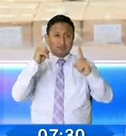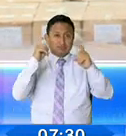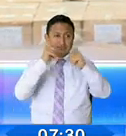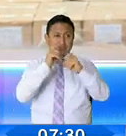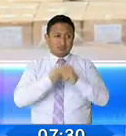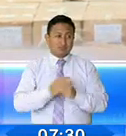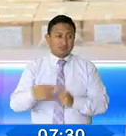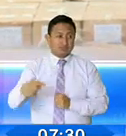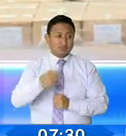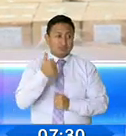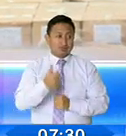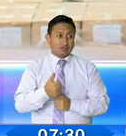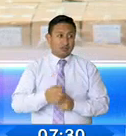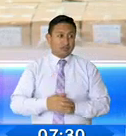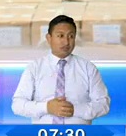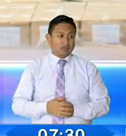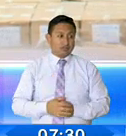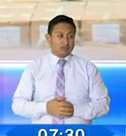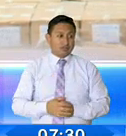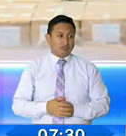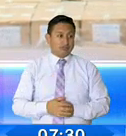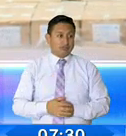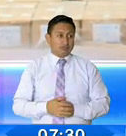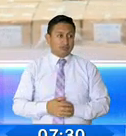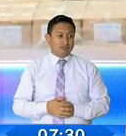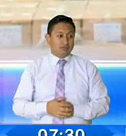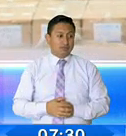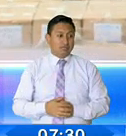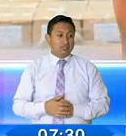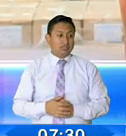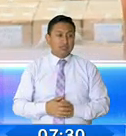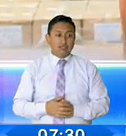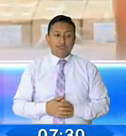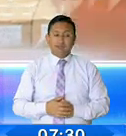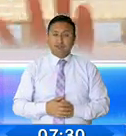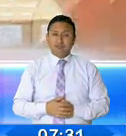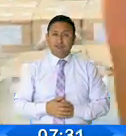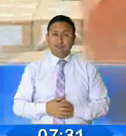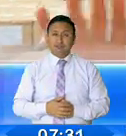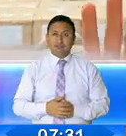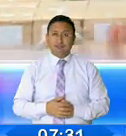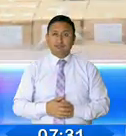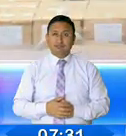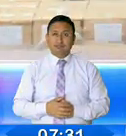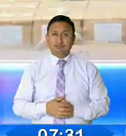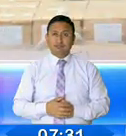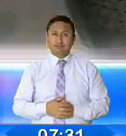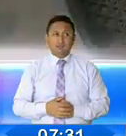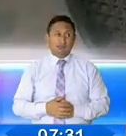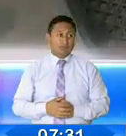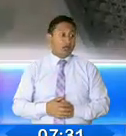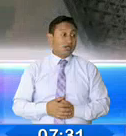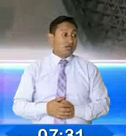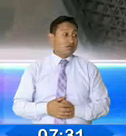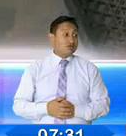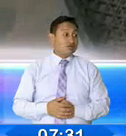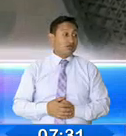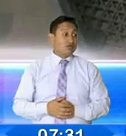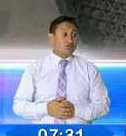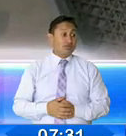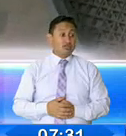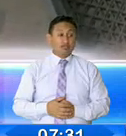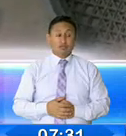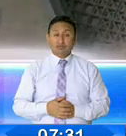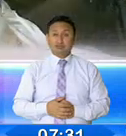hagan las cosas bien, porque no existe una normativa detrás que nos esté obligando a hacer las cosas bien. ¿Pero qué están haciendo las autoridades